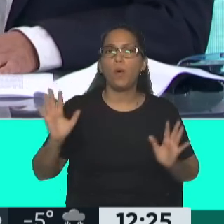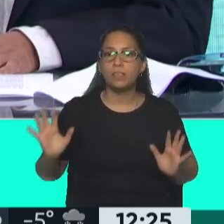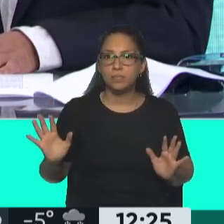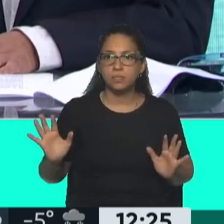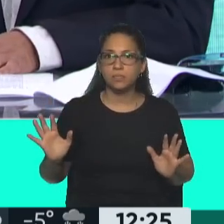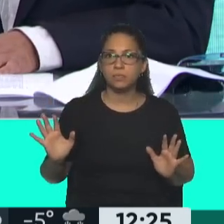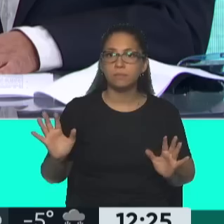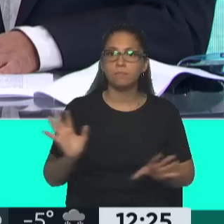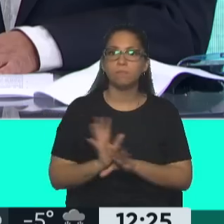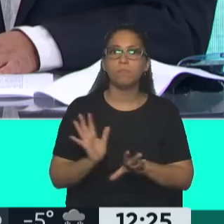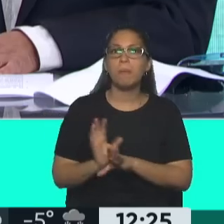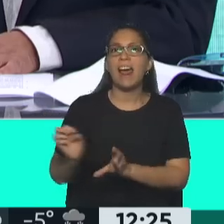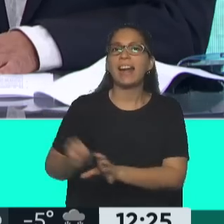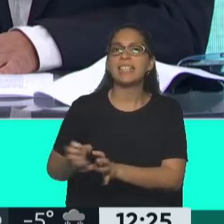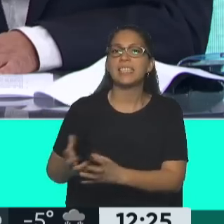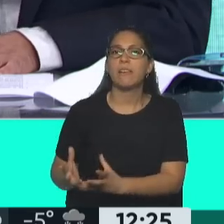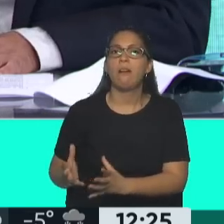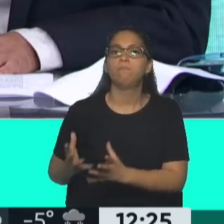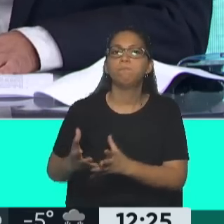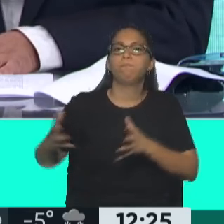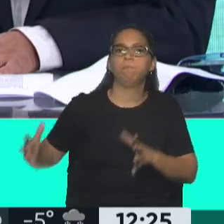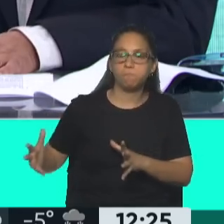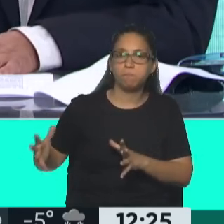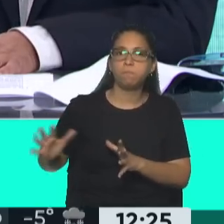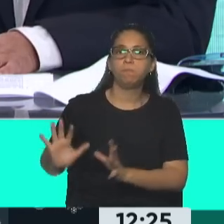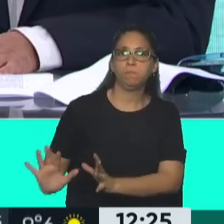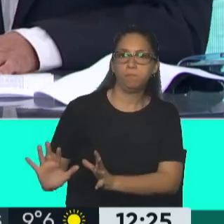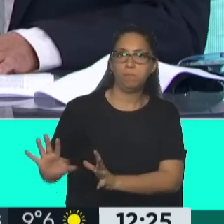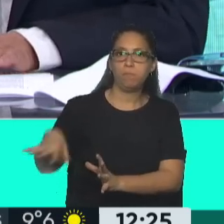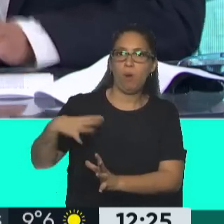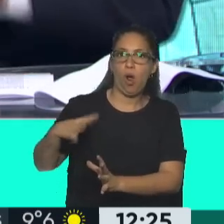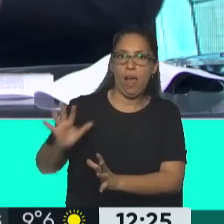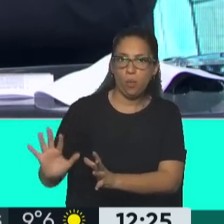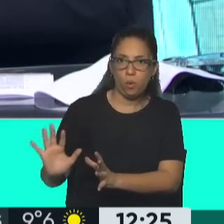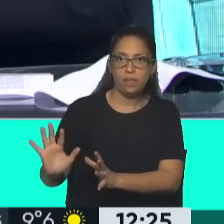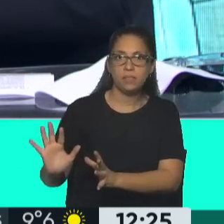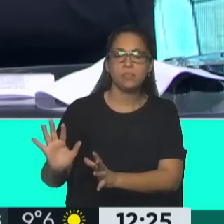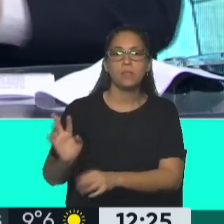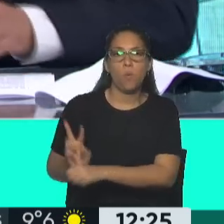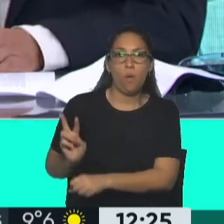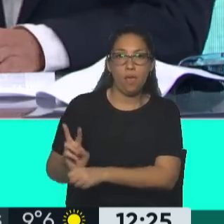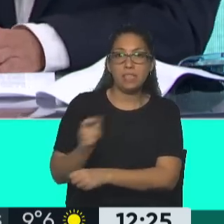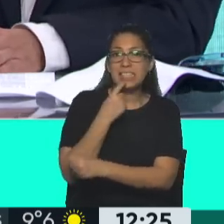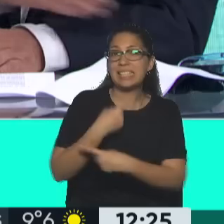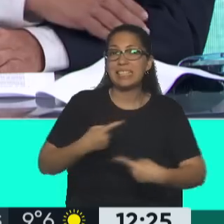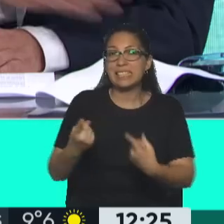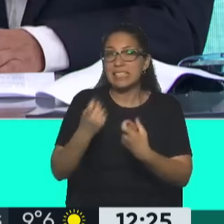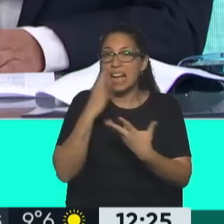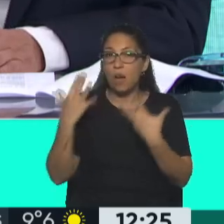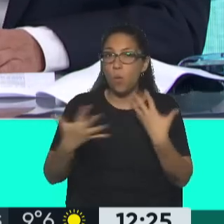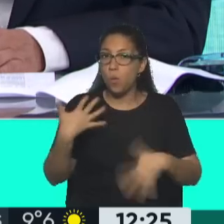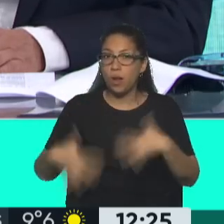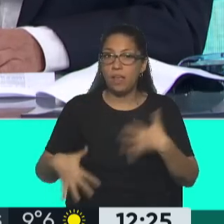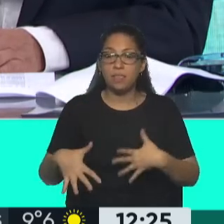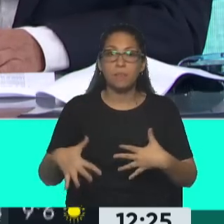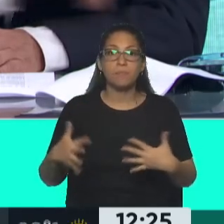dice fortalecer las reservas, es decir, dejar los recursos ahí por cualquier necesidad que hubiera. Inmediatamente